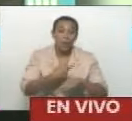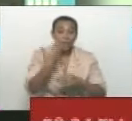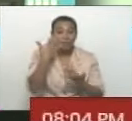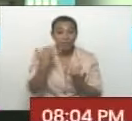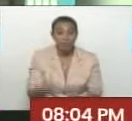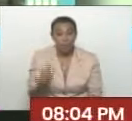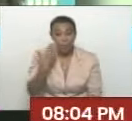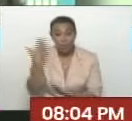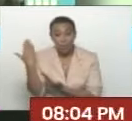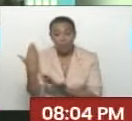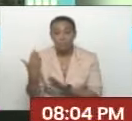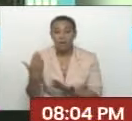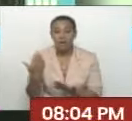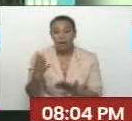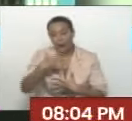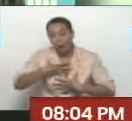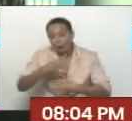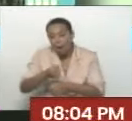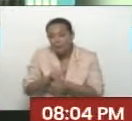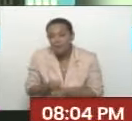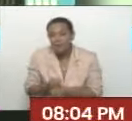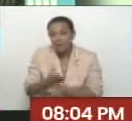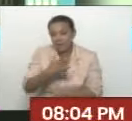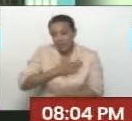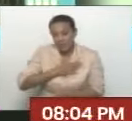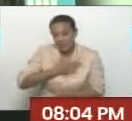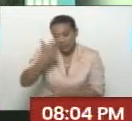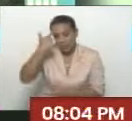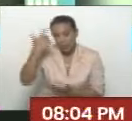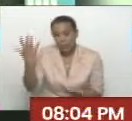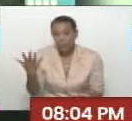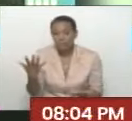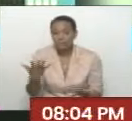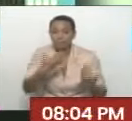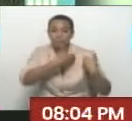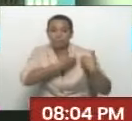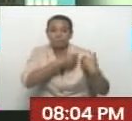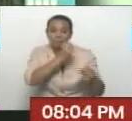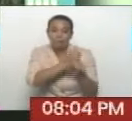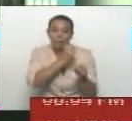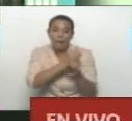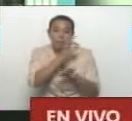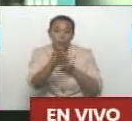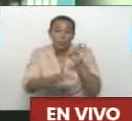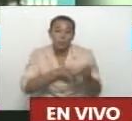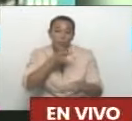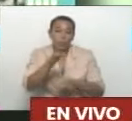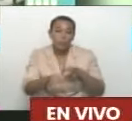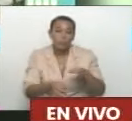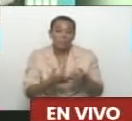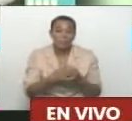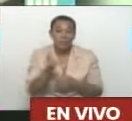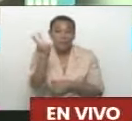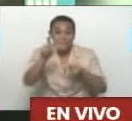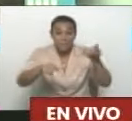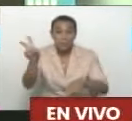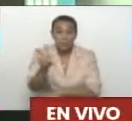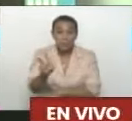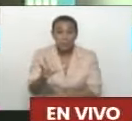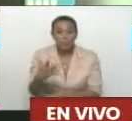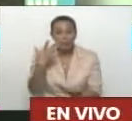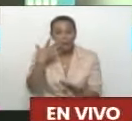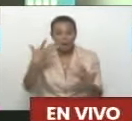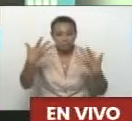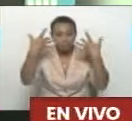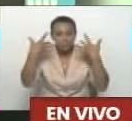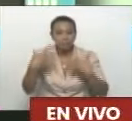gobierno nacional confíe en mí para este papel y que los venezolanos que me